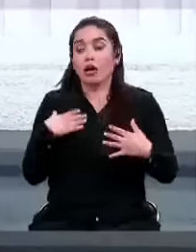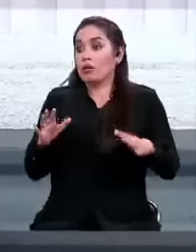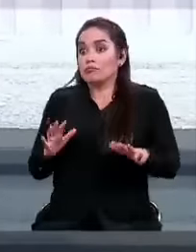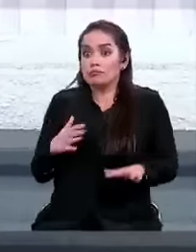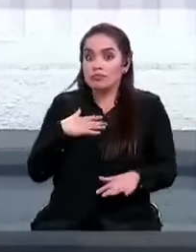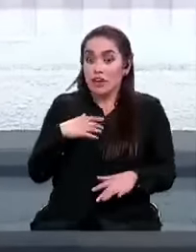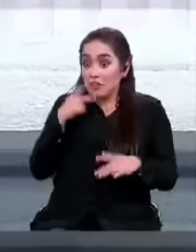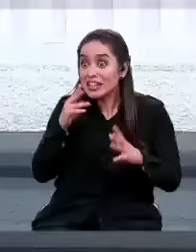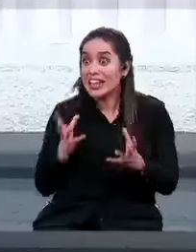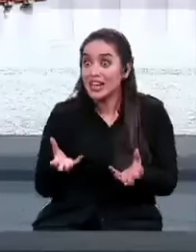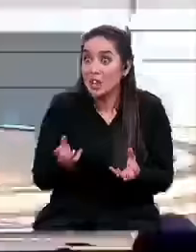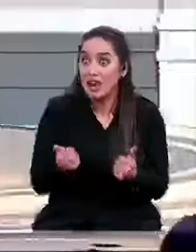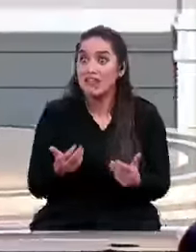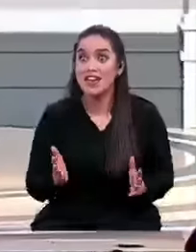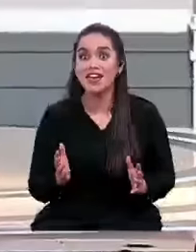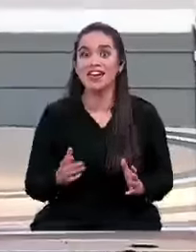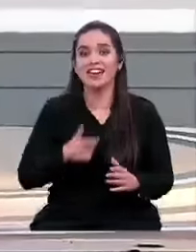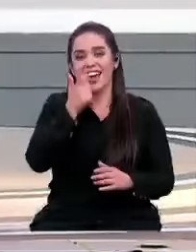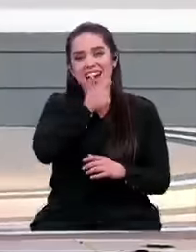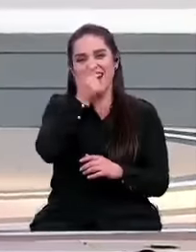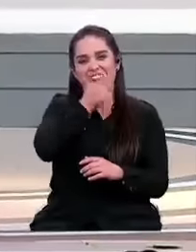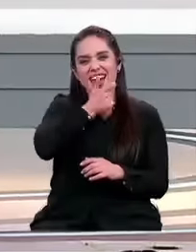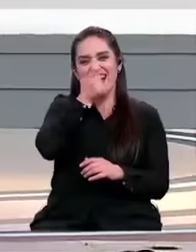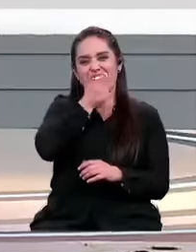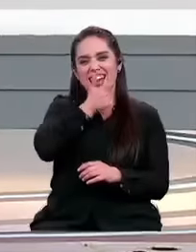Vaya a cachar. ¿Viste que toca la raja?